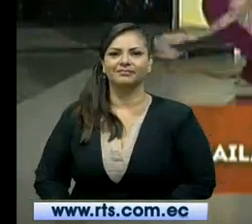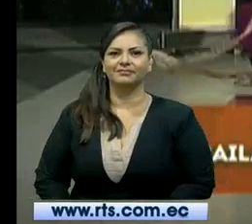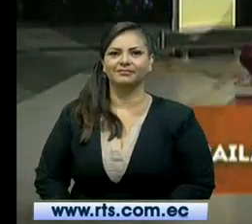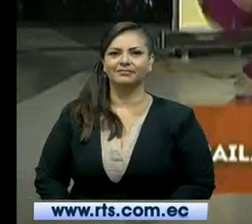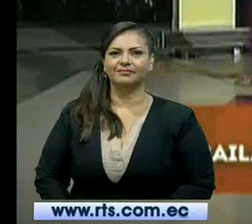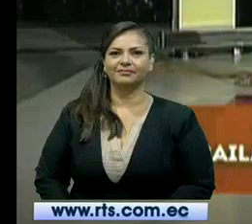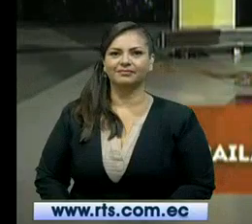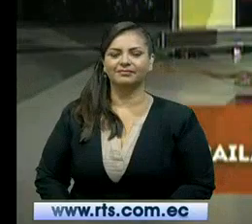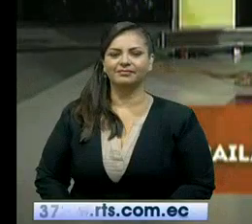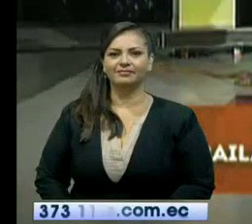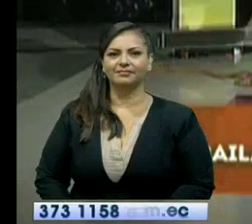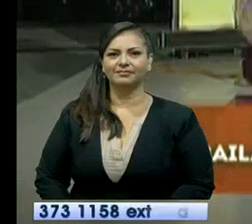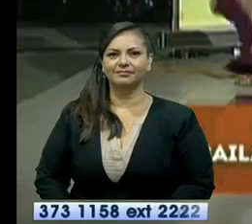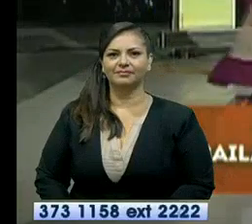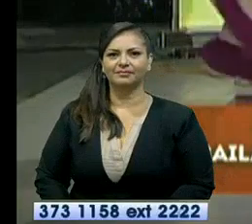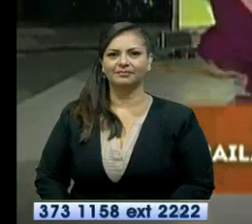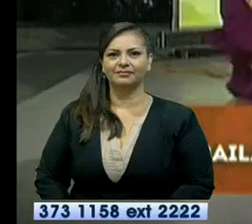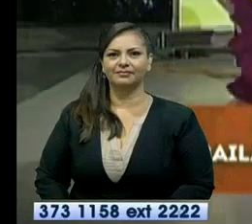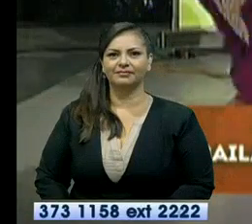síguela